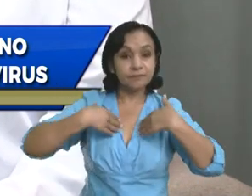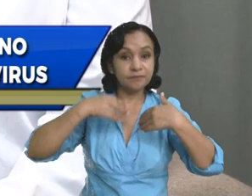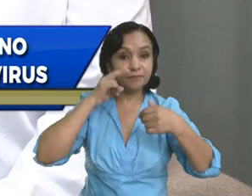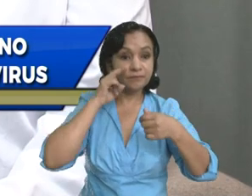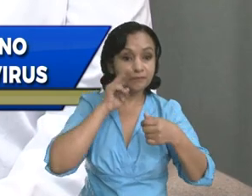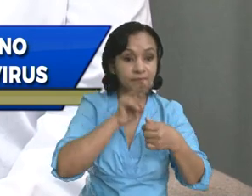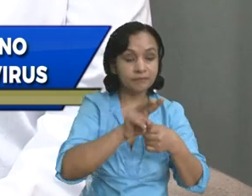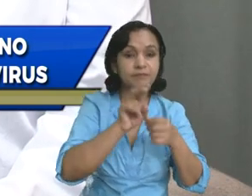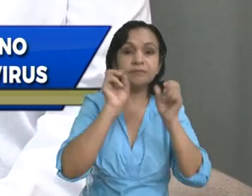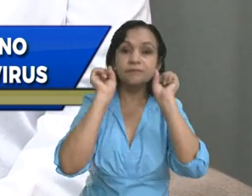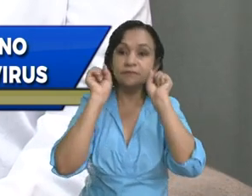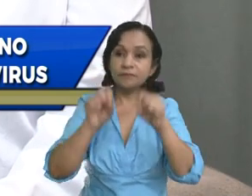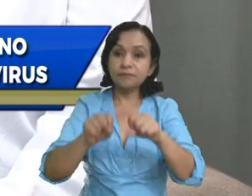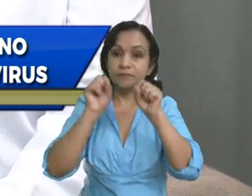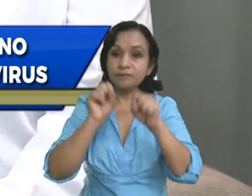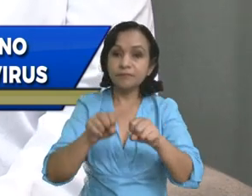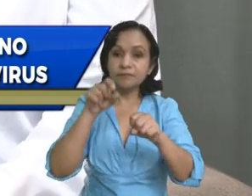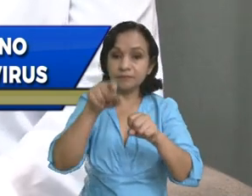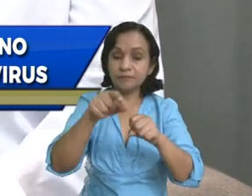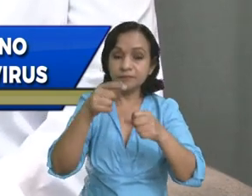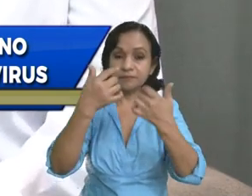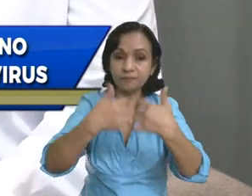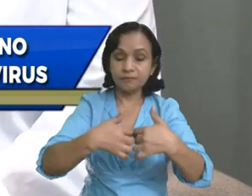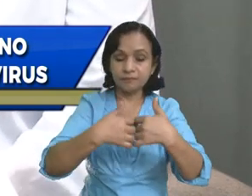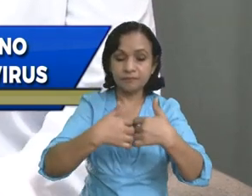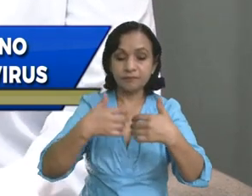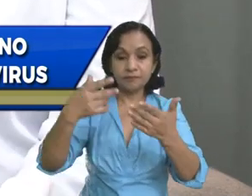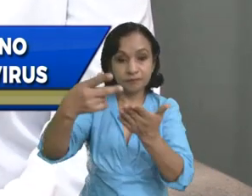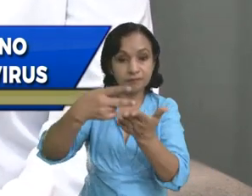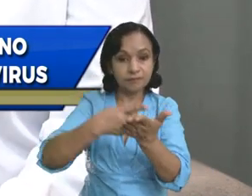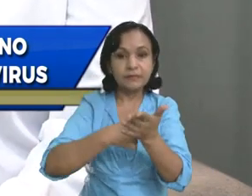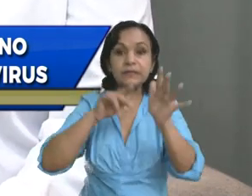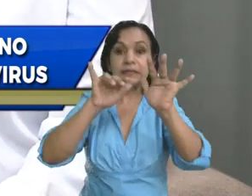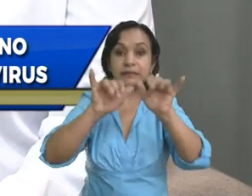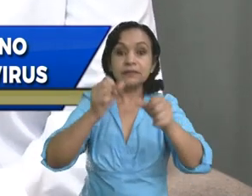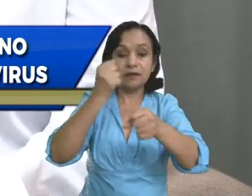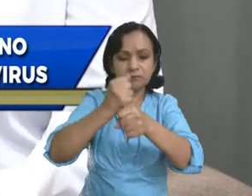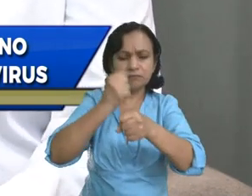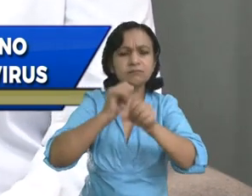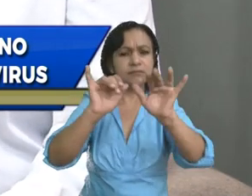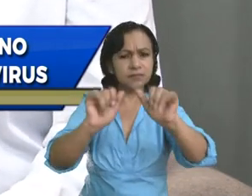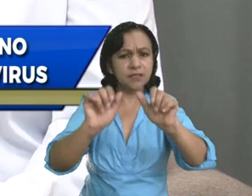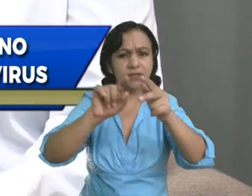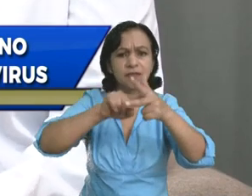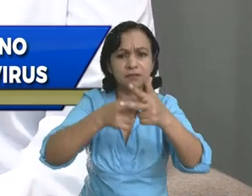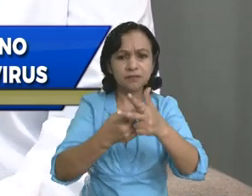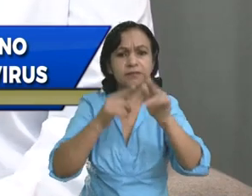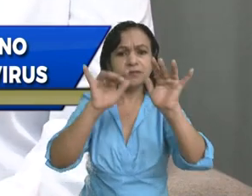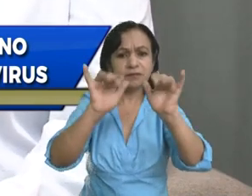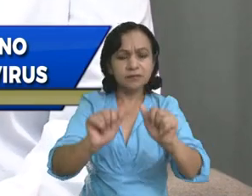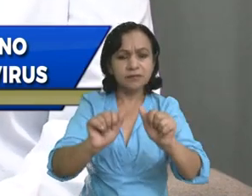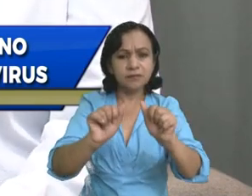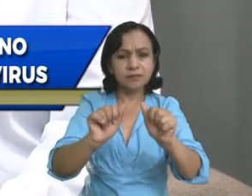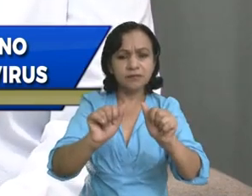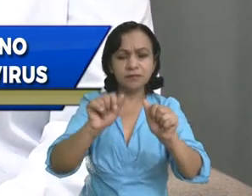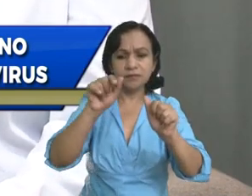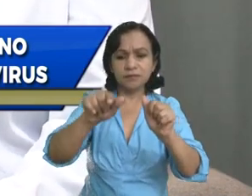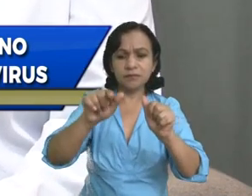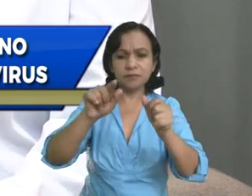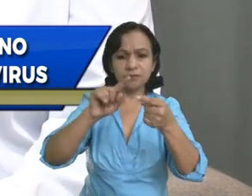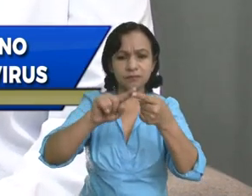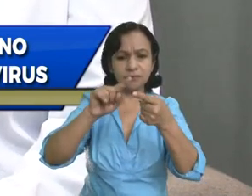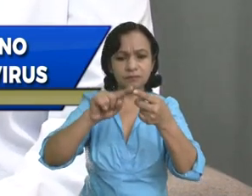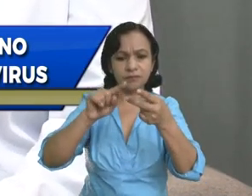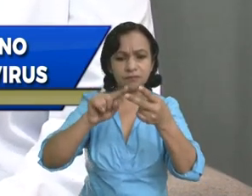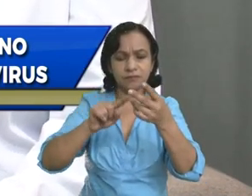la posibilidad de que esta planta, a partir de un proyecto que ya empezamos a trabajar, empezamos a trabajar con el gerente general, ayer